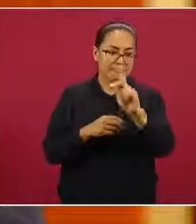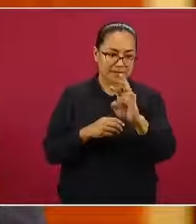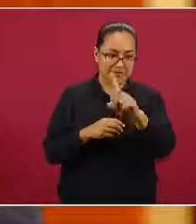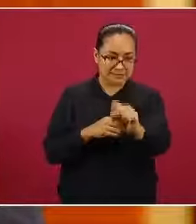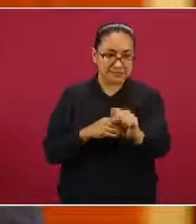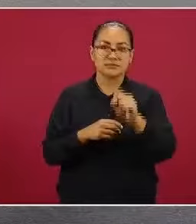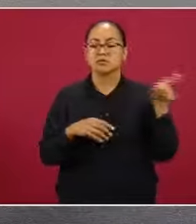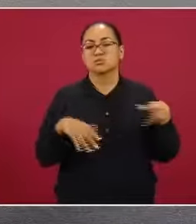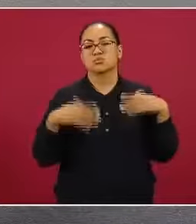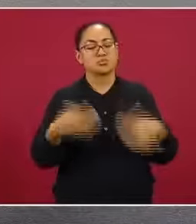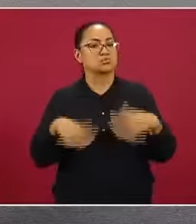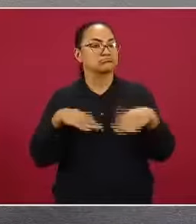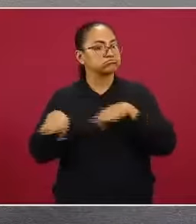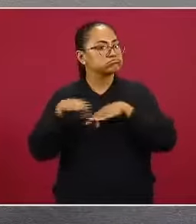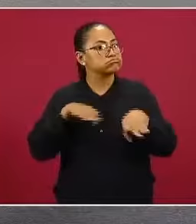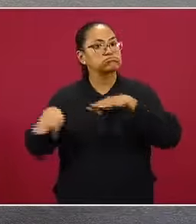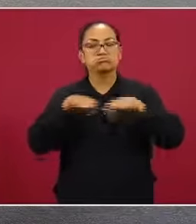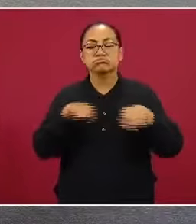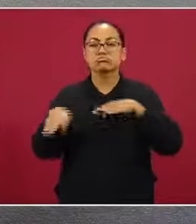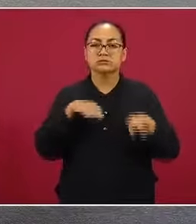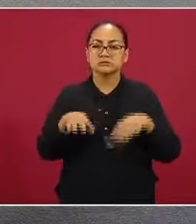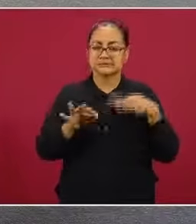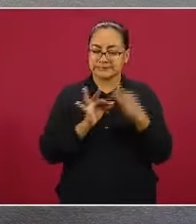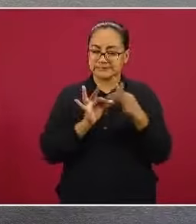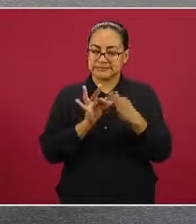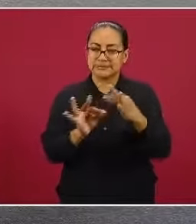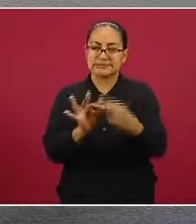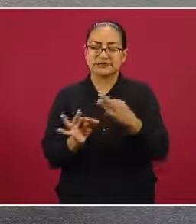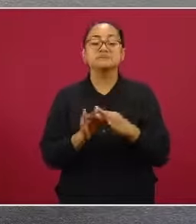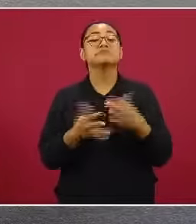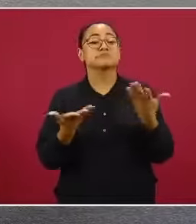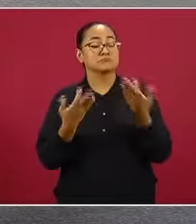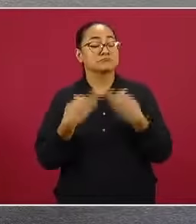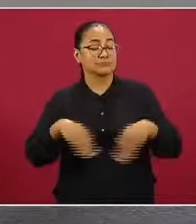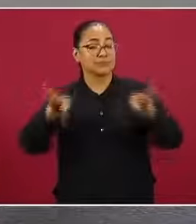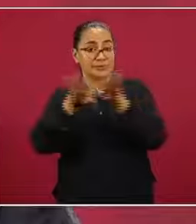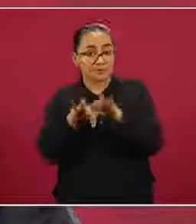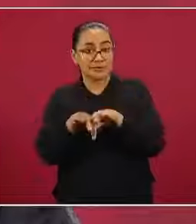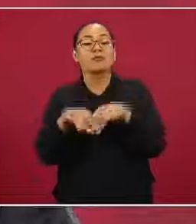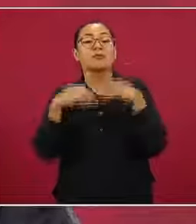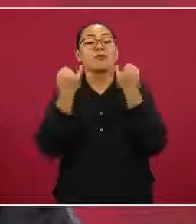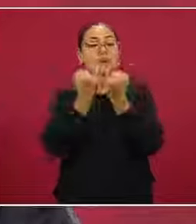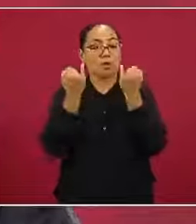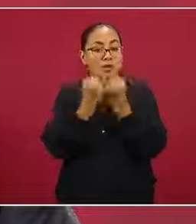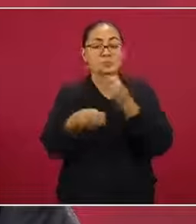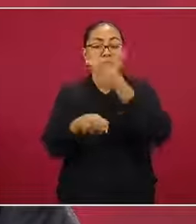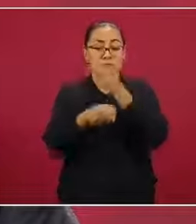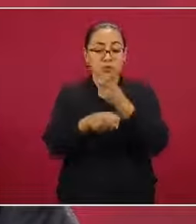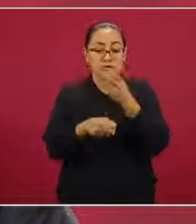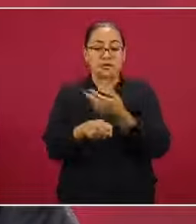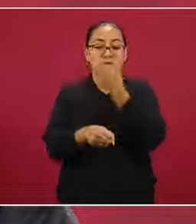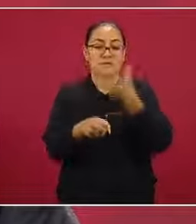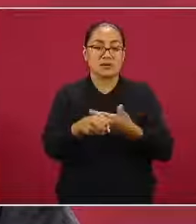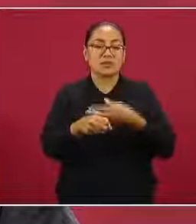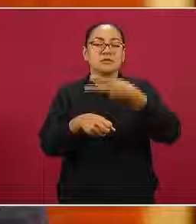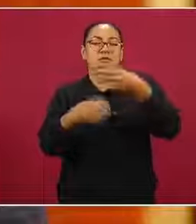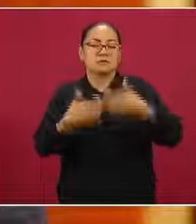trabajo de compromiso, de rigor, ha sido también determinante en esto. Igualmente el subsecretario de Industria, Comercio y